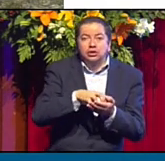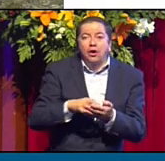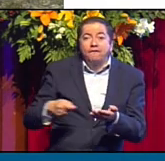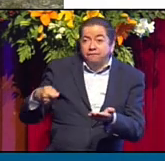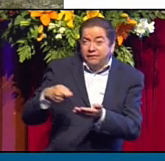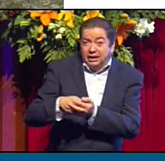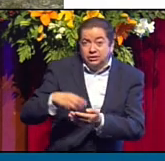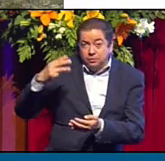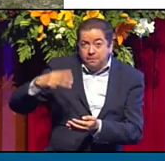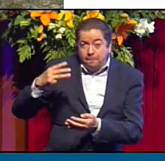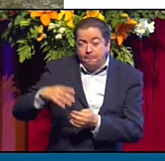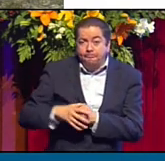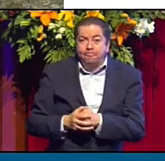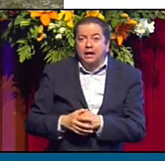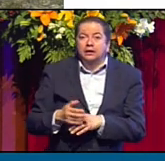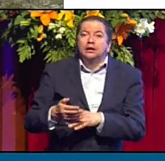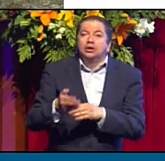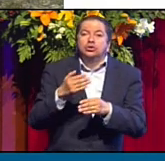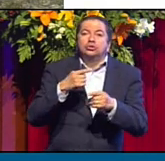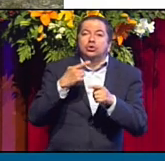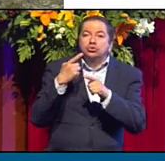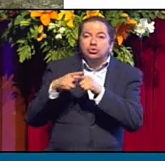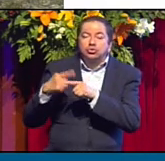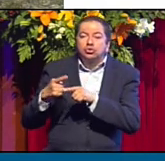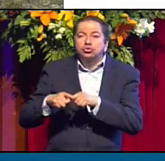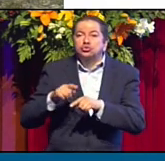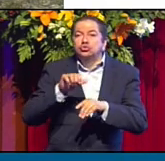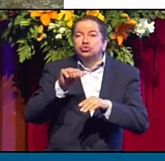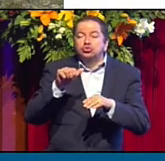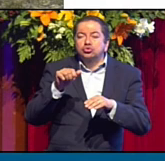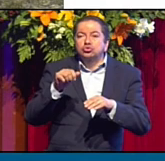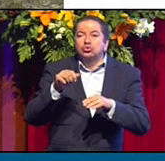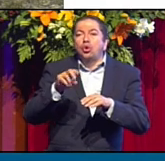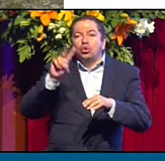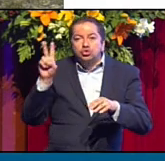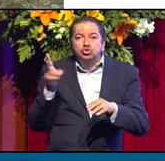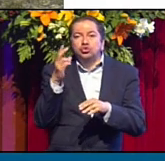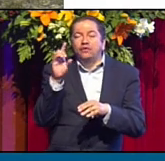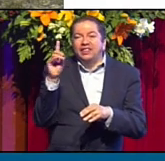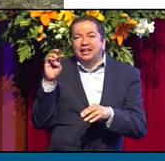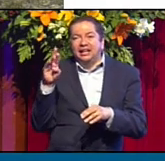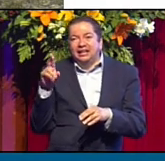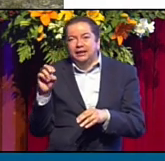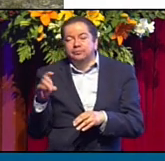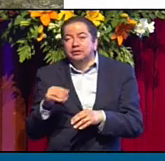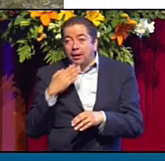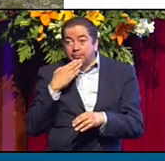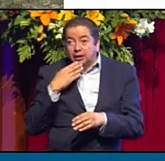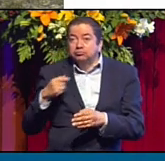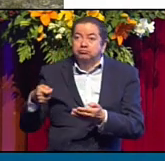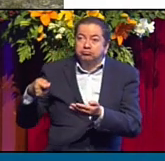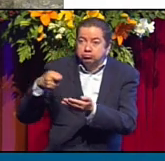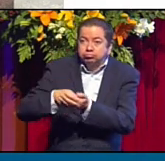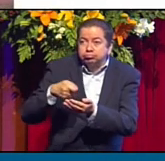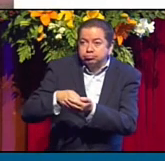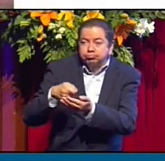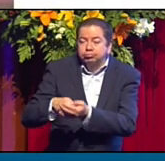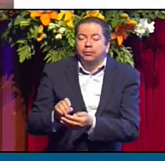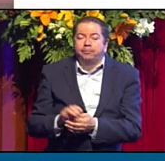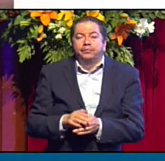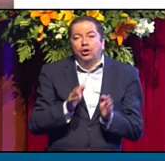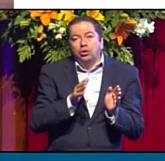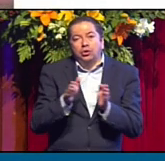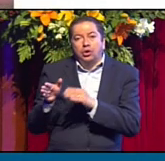municipal. La anterior es Subdere, Subdere y Fril. Estos 40 millones con recursos municipales. Y sigamos.